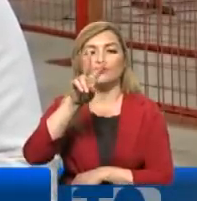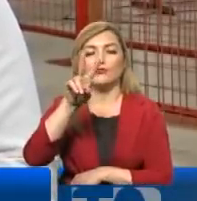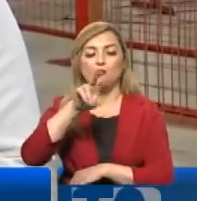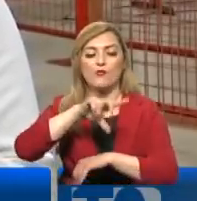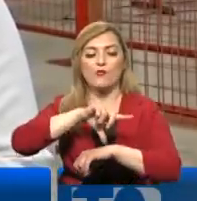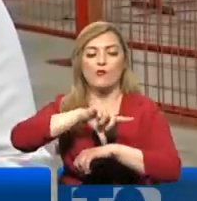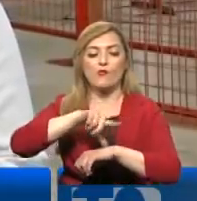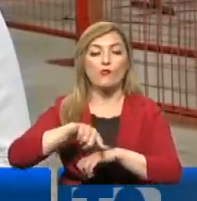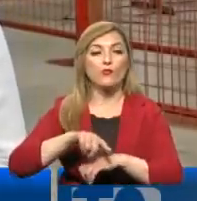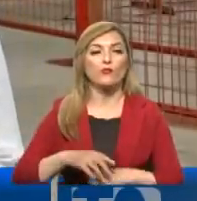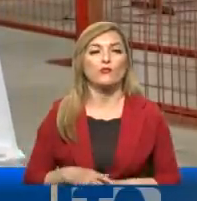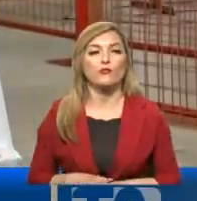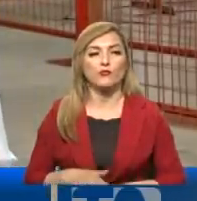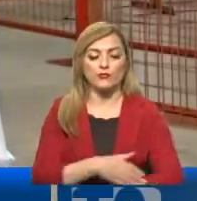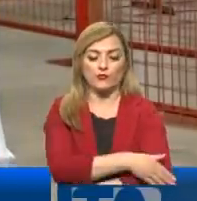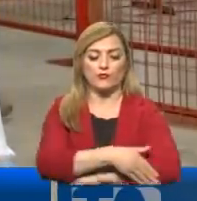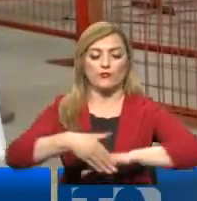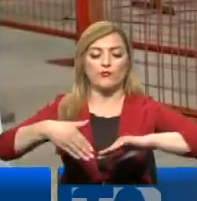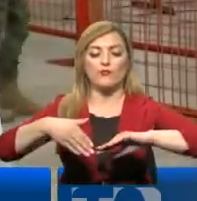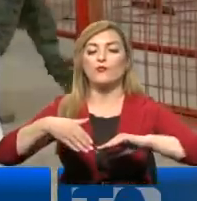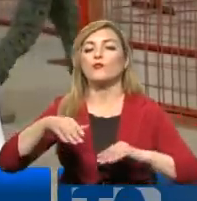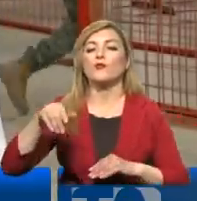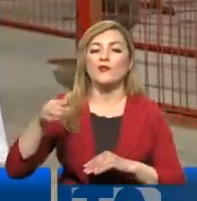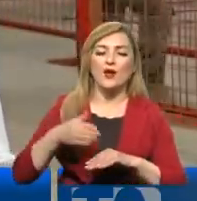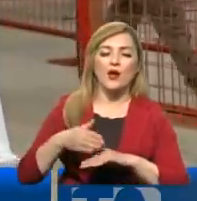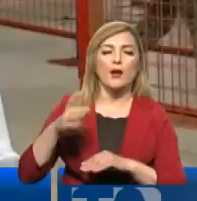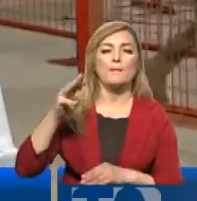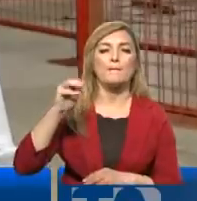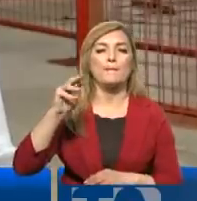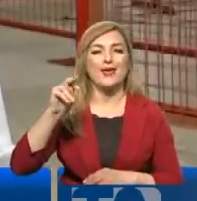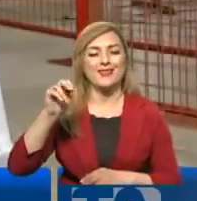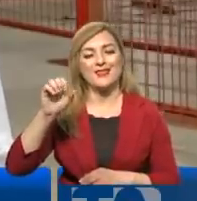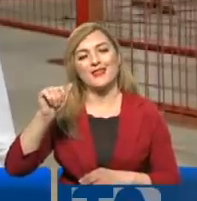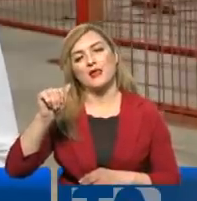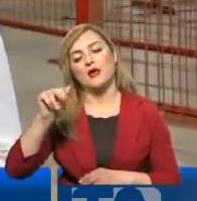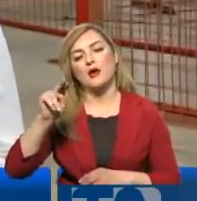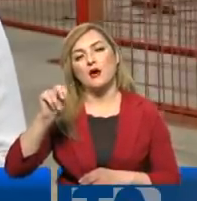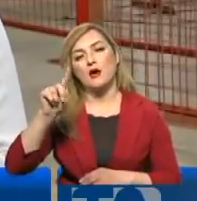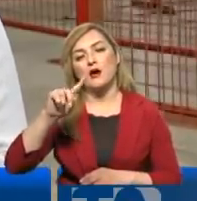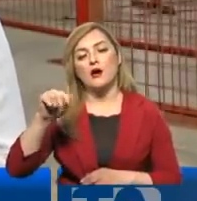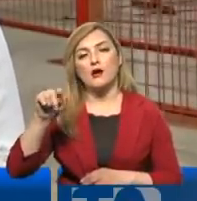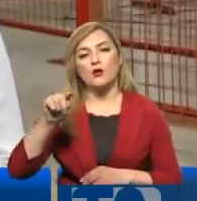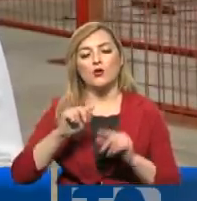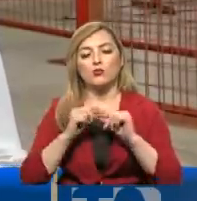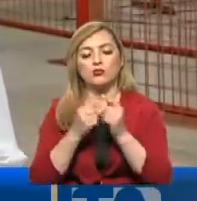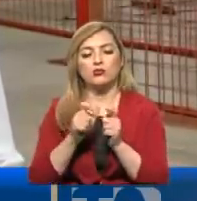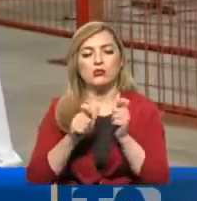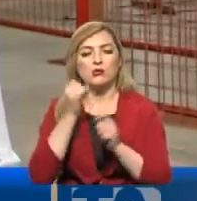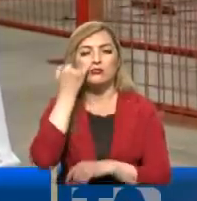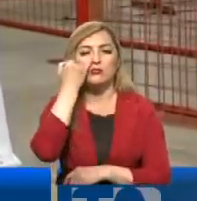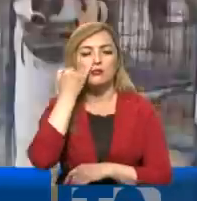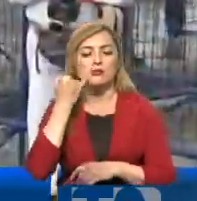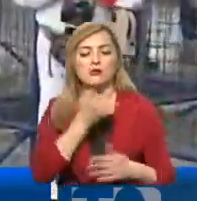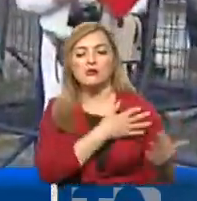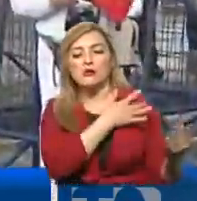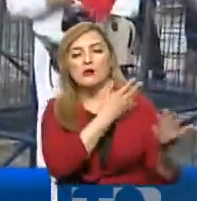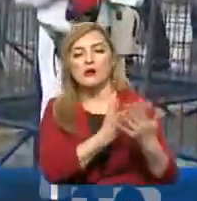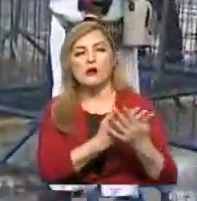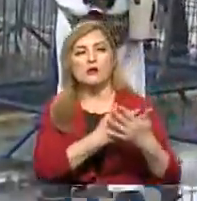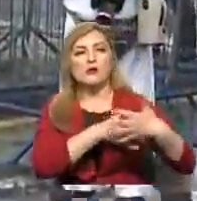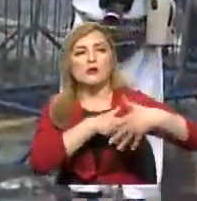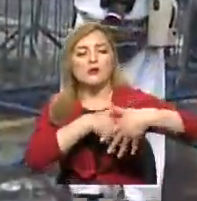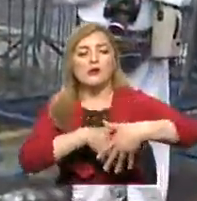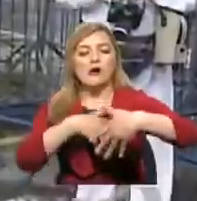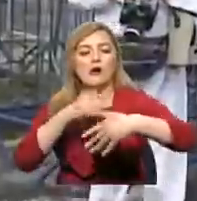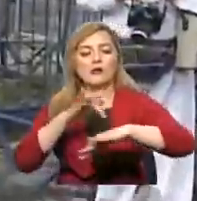13:32, en parte de la avenida Pedro Menéndez Gilbert se mantiene un grupo de simpatizantes de Pachacuti que empezaron a llegar desde muy temprano en